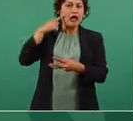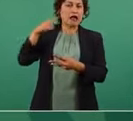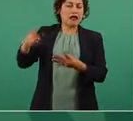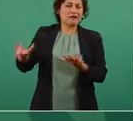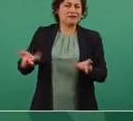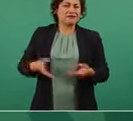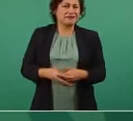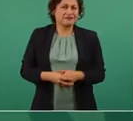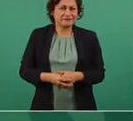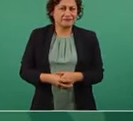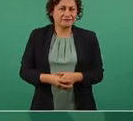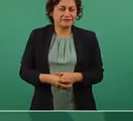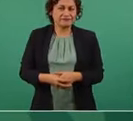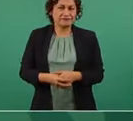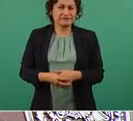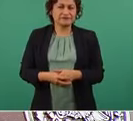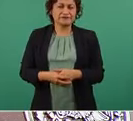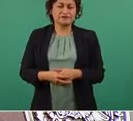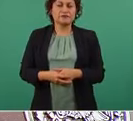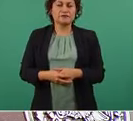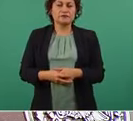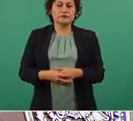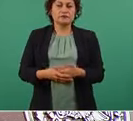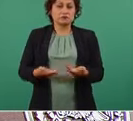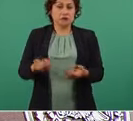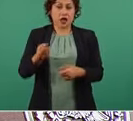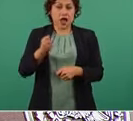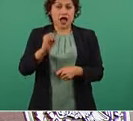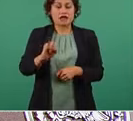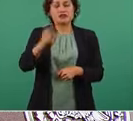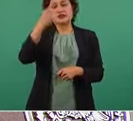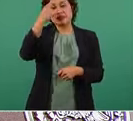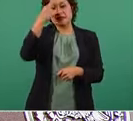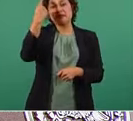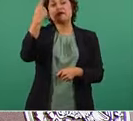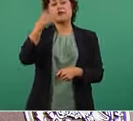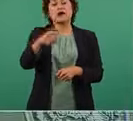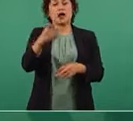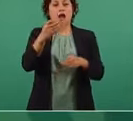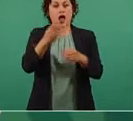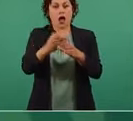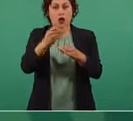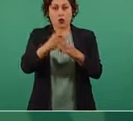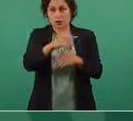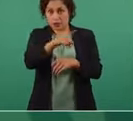Nada más para que los que nos estén viendo